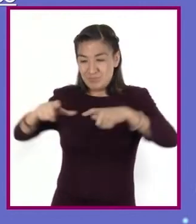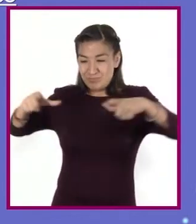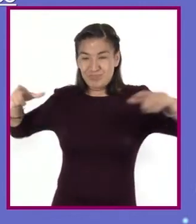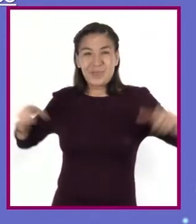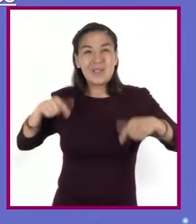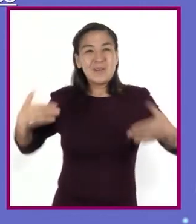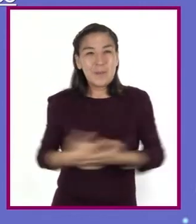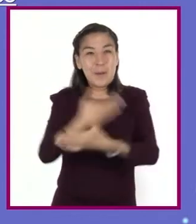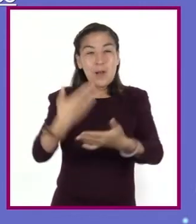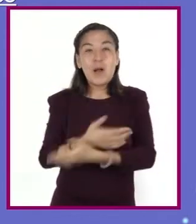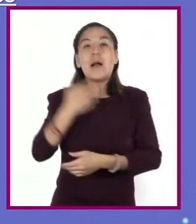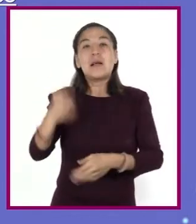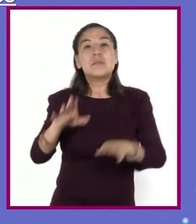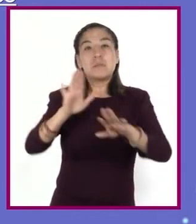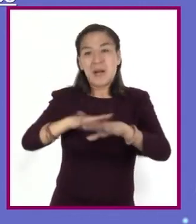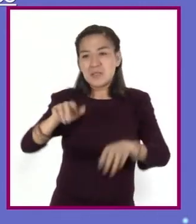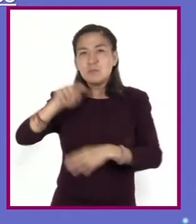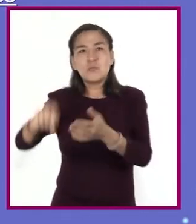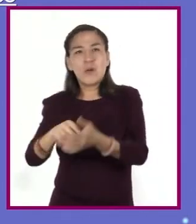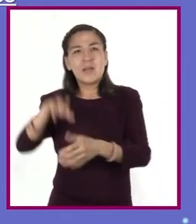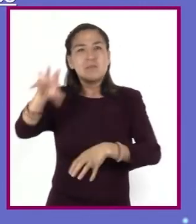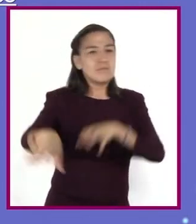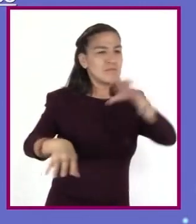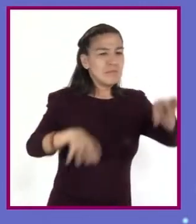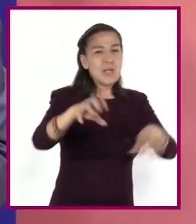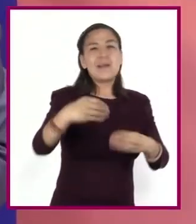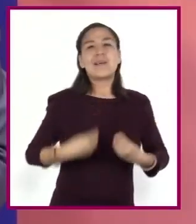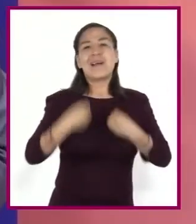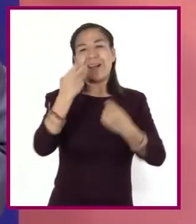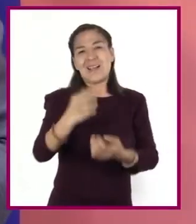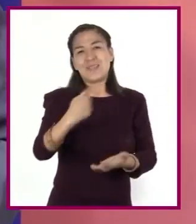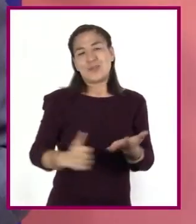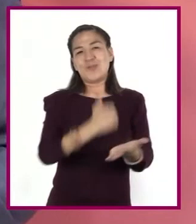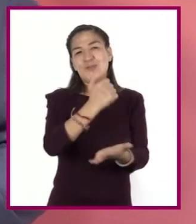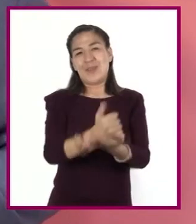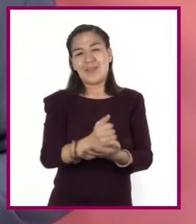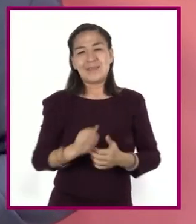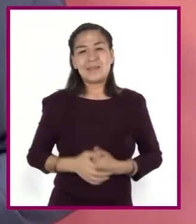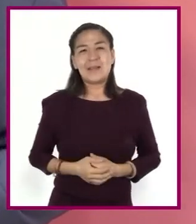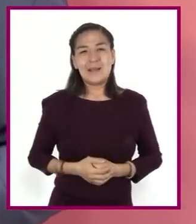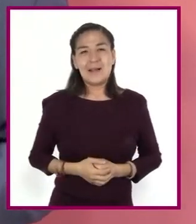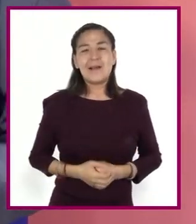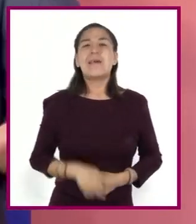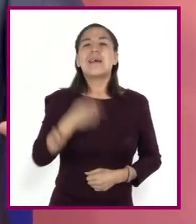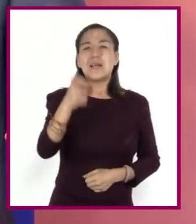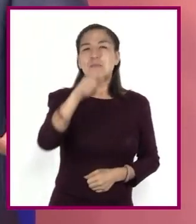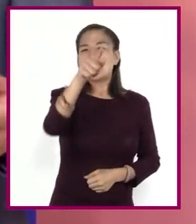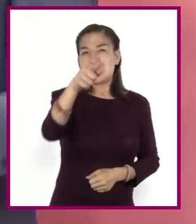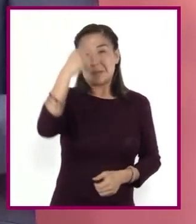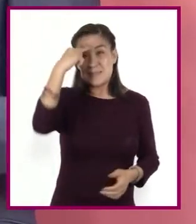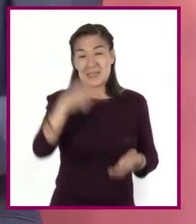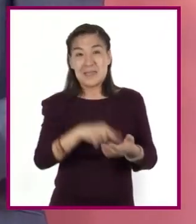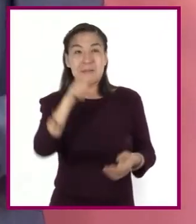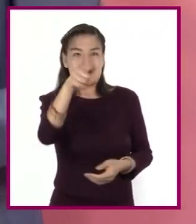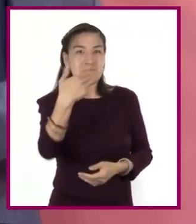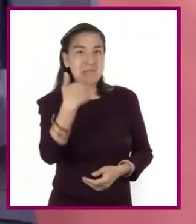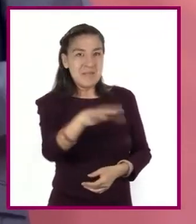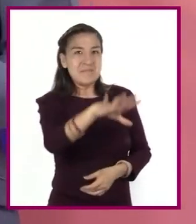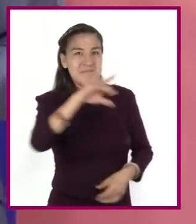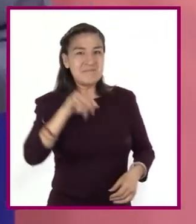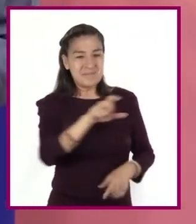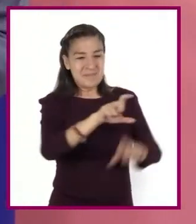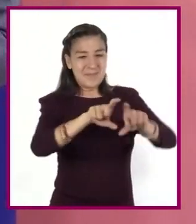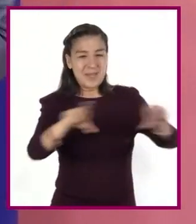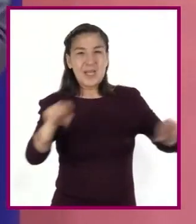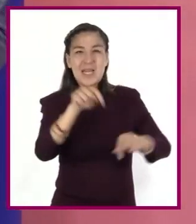y al crecer las aldeas dieron origen a las ciudades. Estoy seguro de que ustedes eligieron el texto 2, en donde